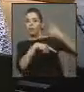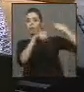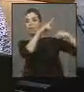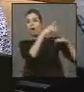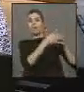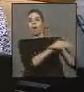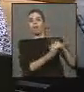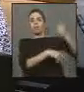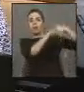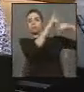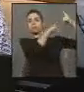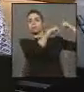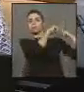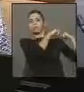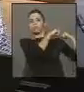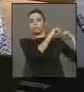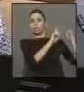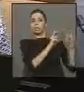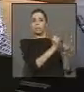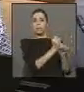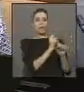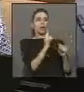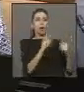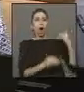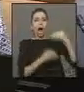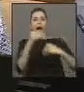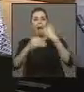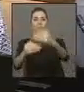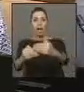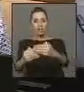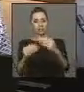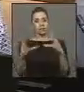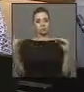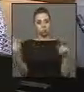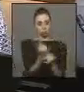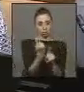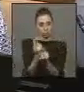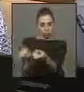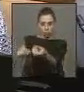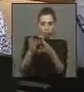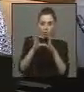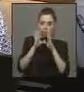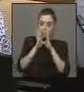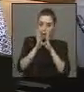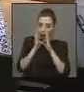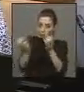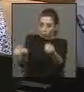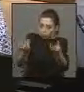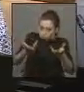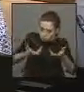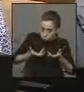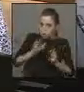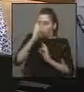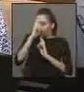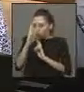laboral y no se avanza. Fue una conversación franca, respetuosa y constructiva.